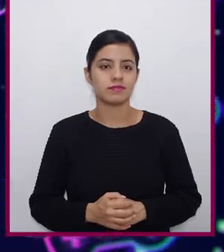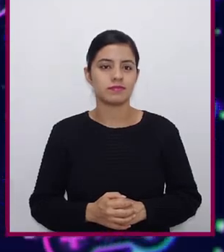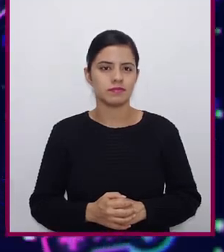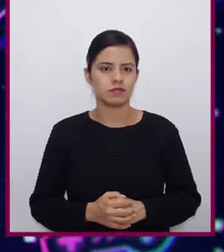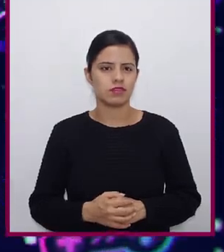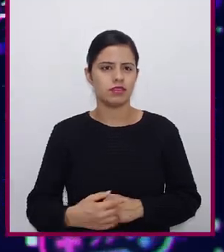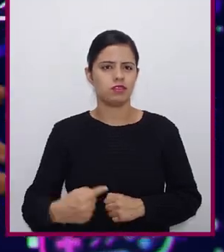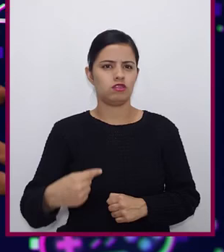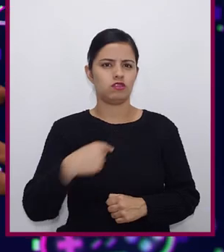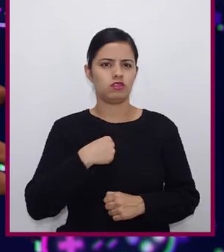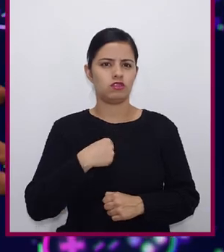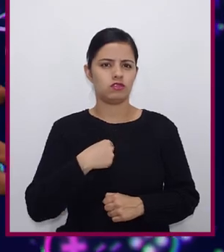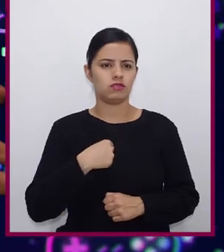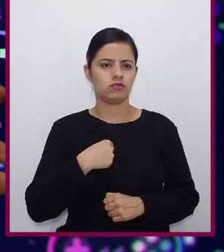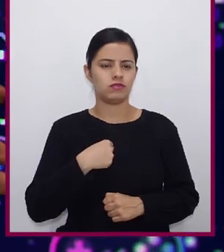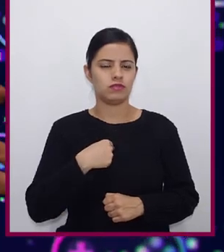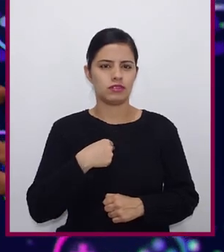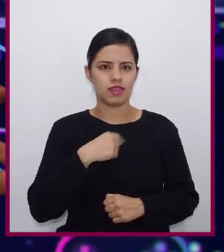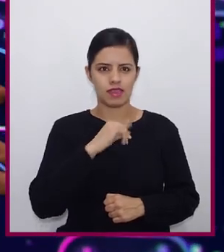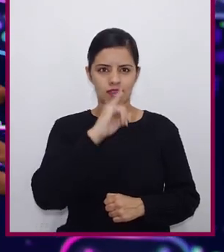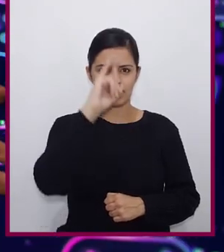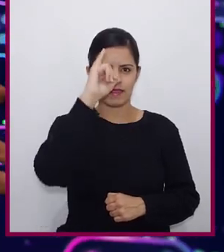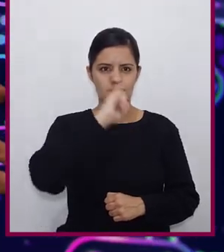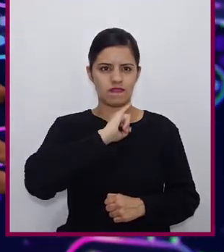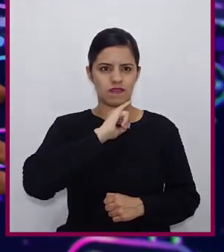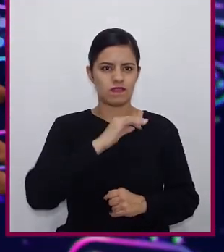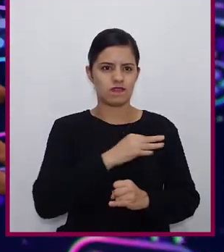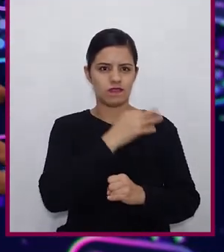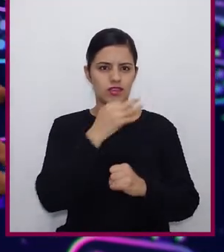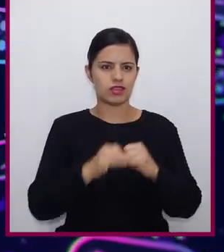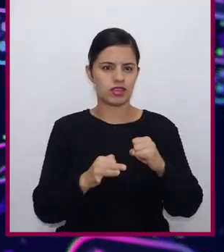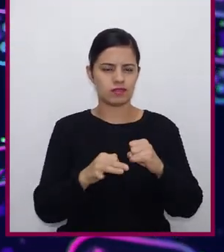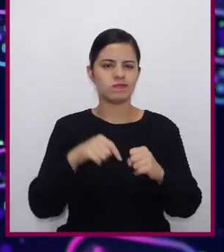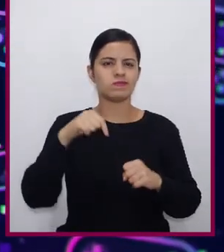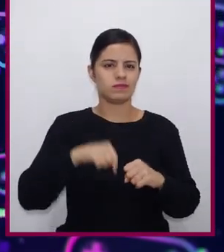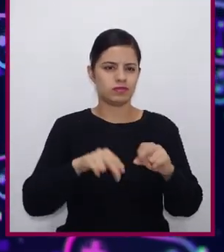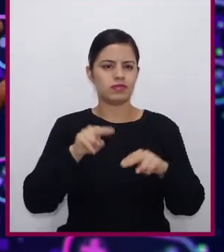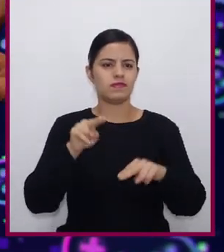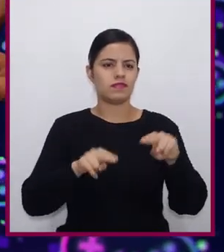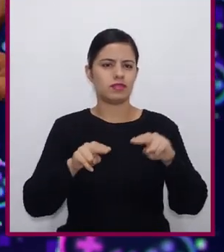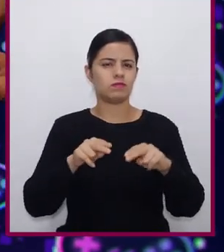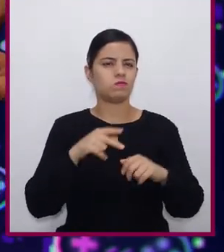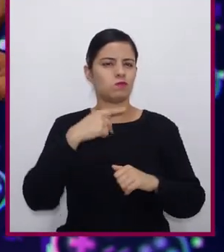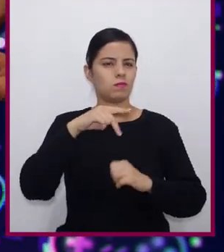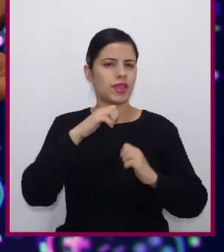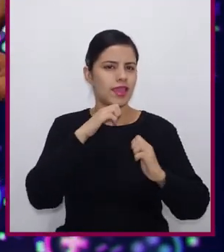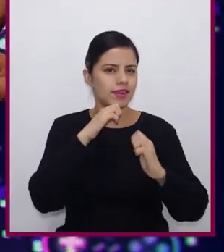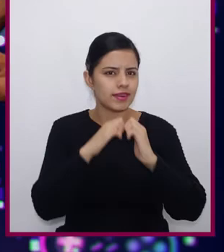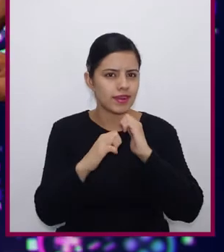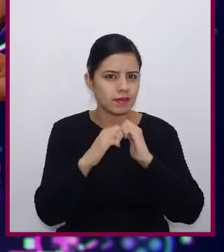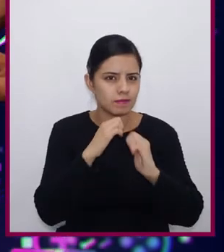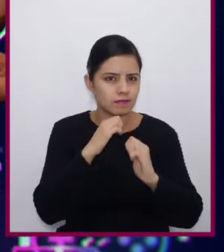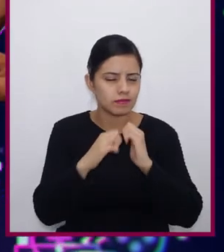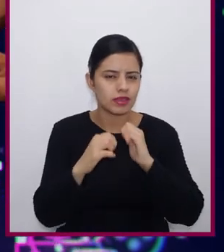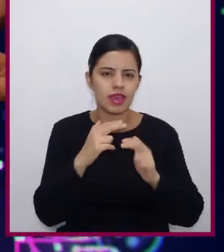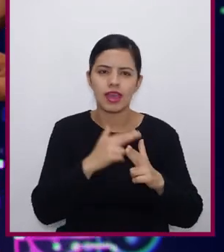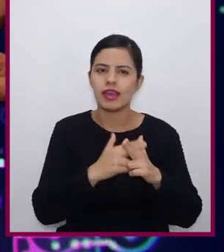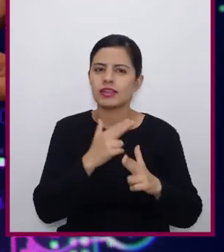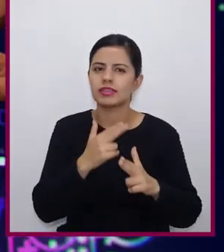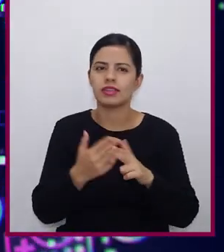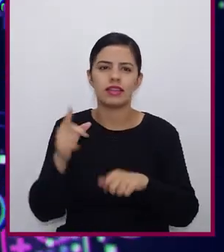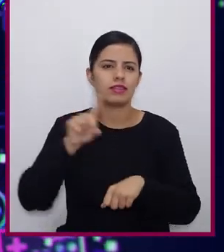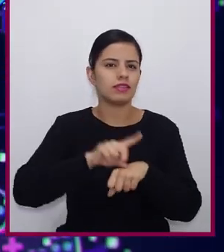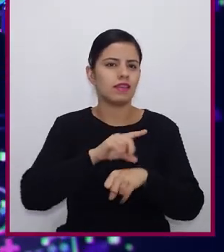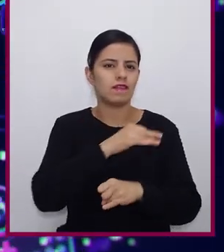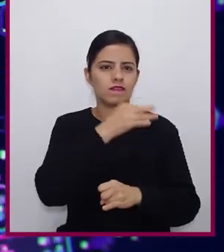Soy yo, la jefa final de este nivel, su enemiga hasta el último día de los